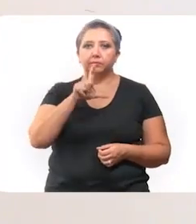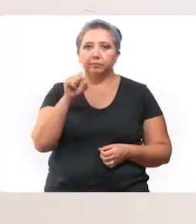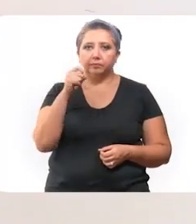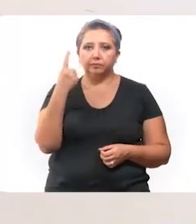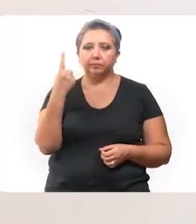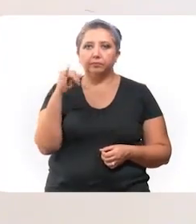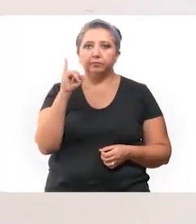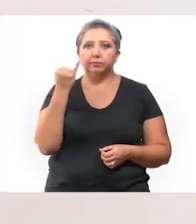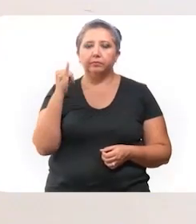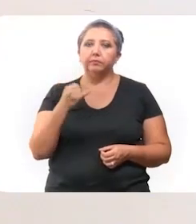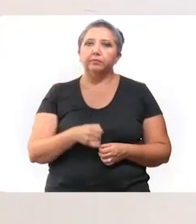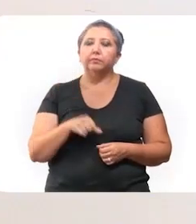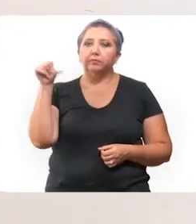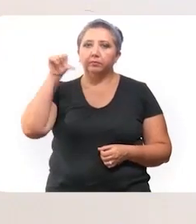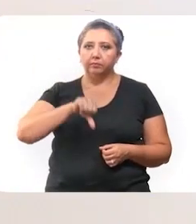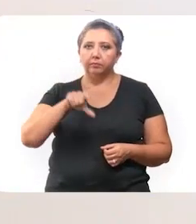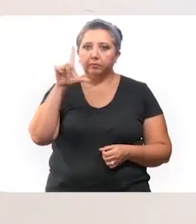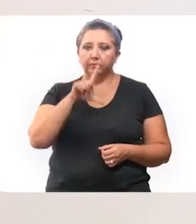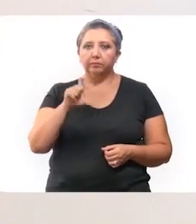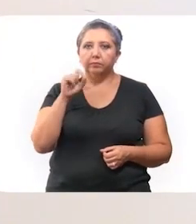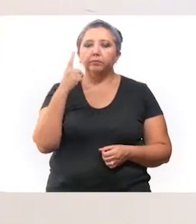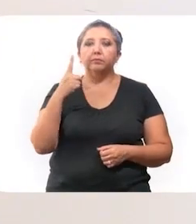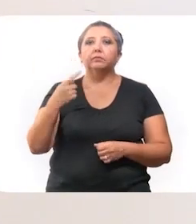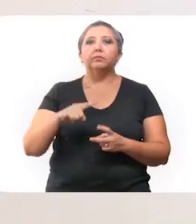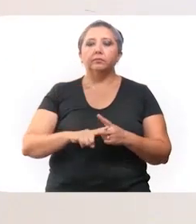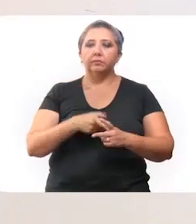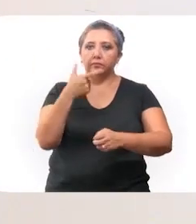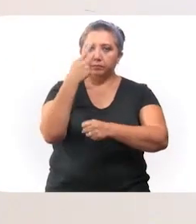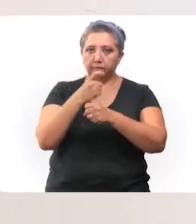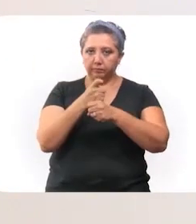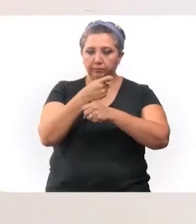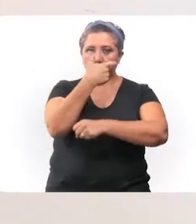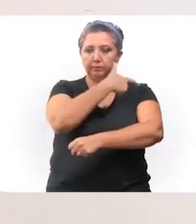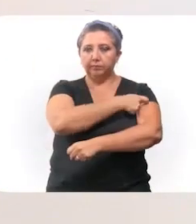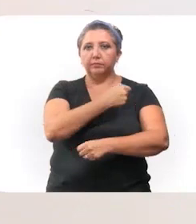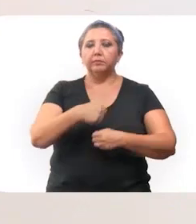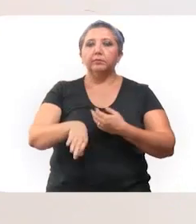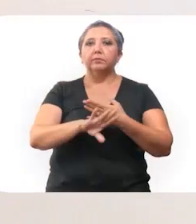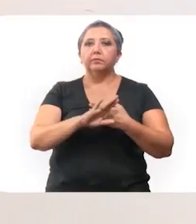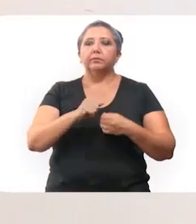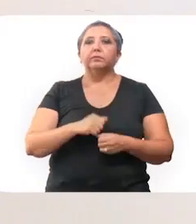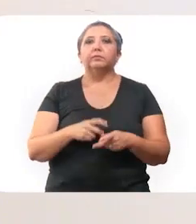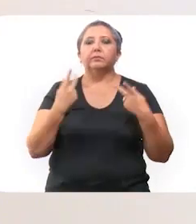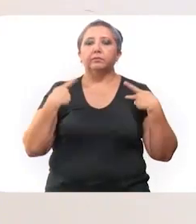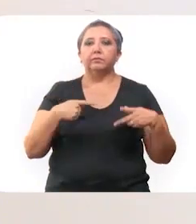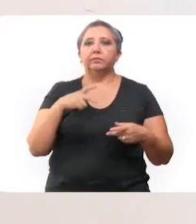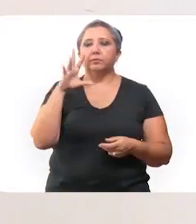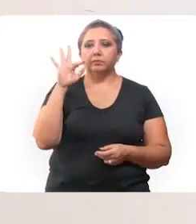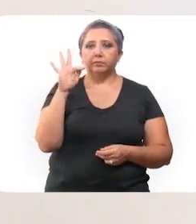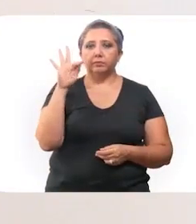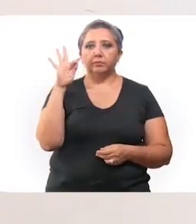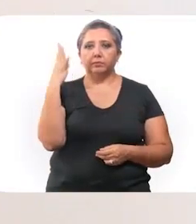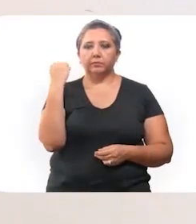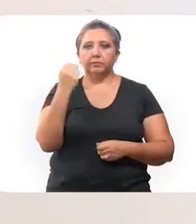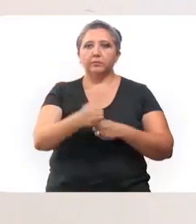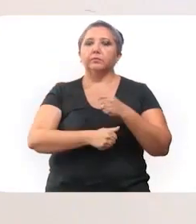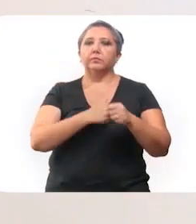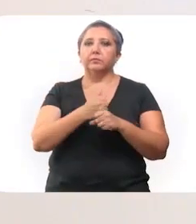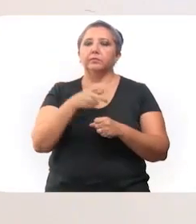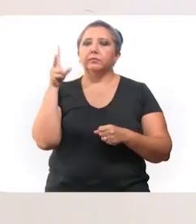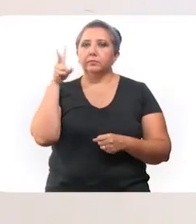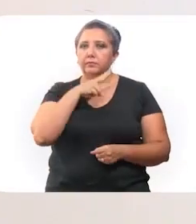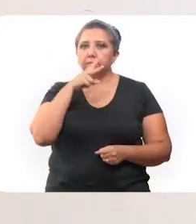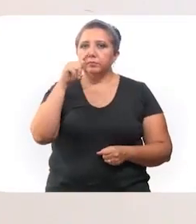lunes 21 de junio. Hoy, lunes 21, se inició la aplicación de primeras dosis de vacunas contra el coronavirus a personas de 40 a 49 años